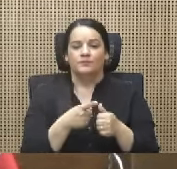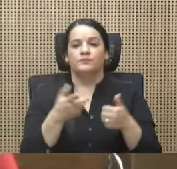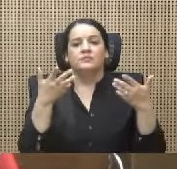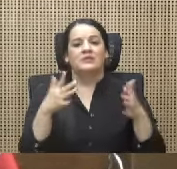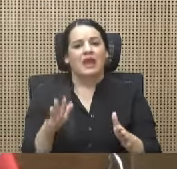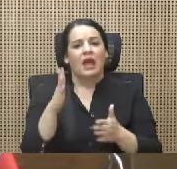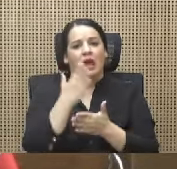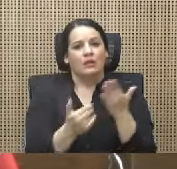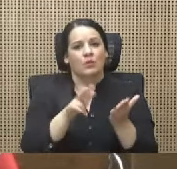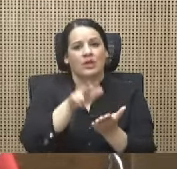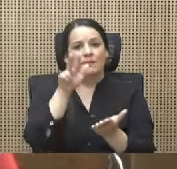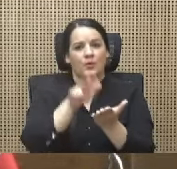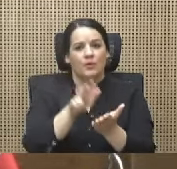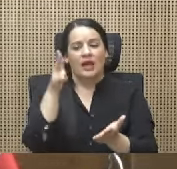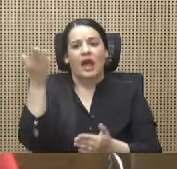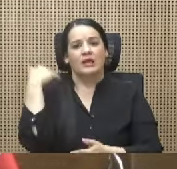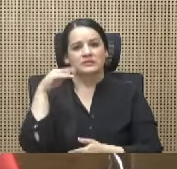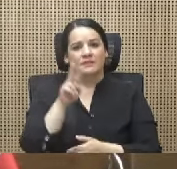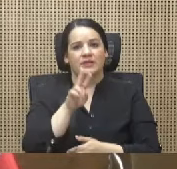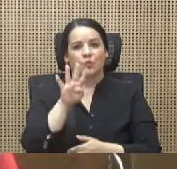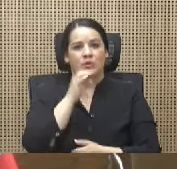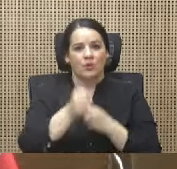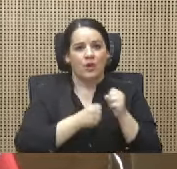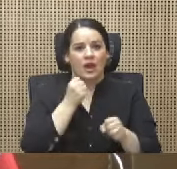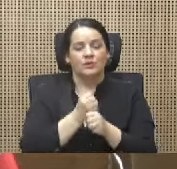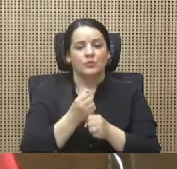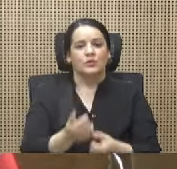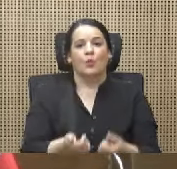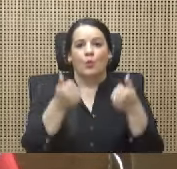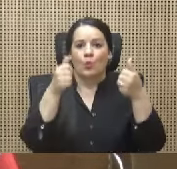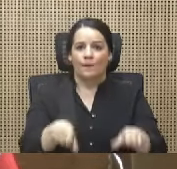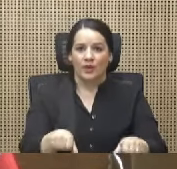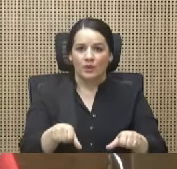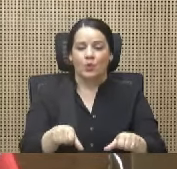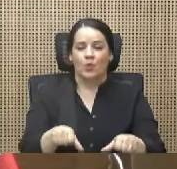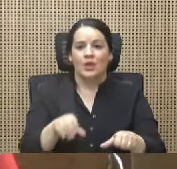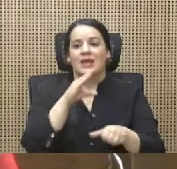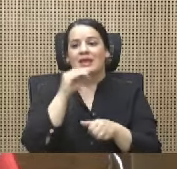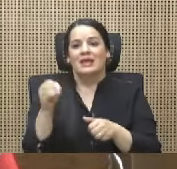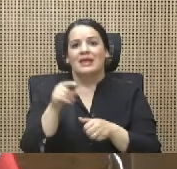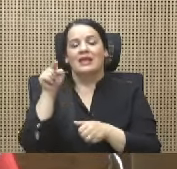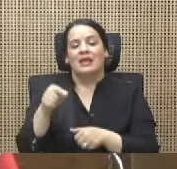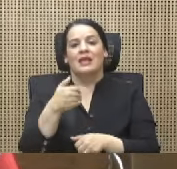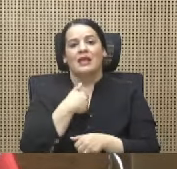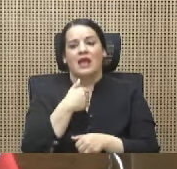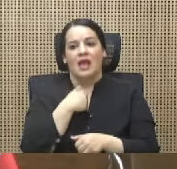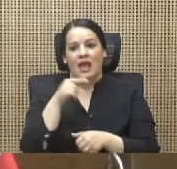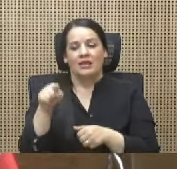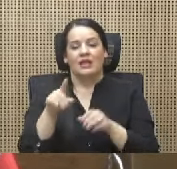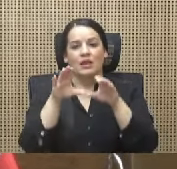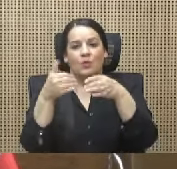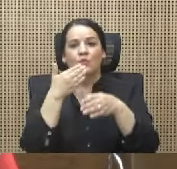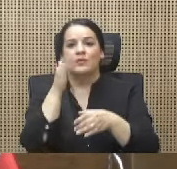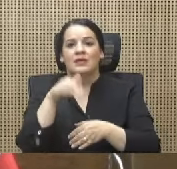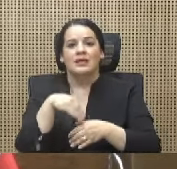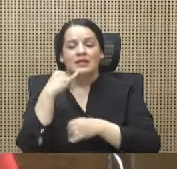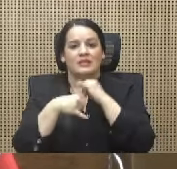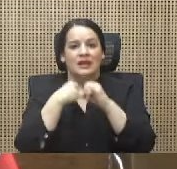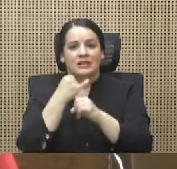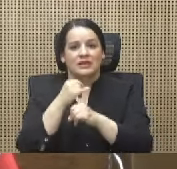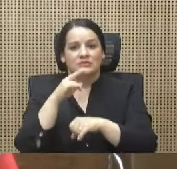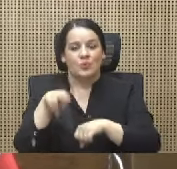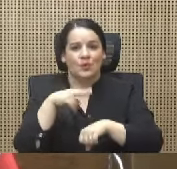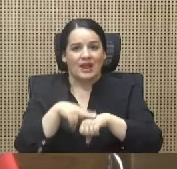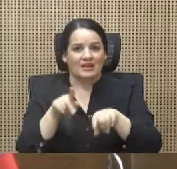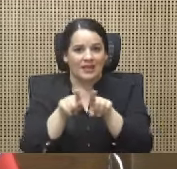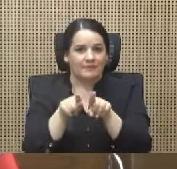algo que aprobamos, insisto, hace 24 años en un convenio que versa sobre la delincuencia organizada transnacional. Y